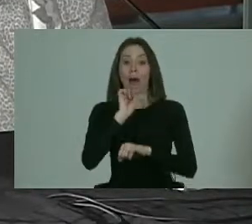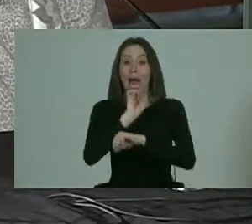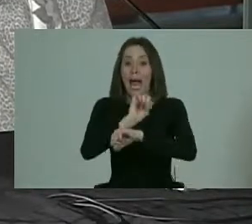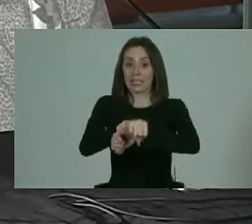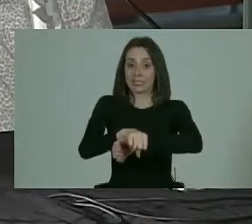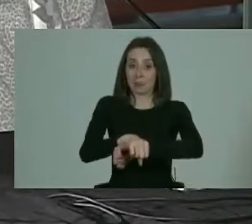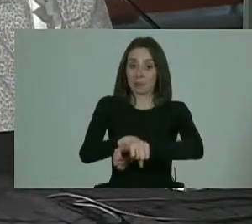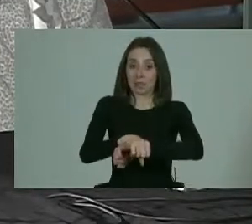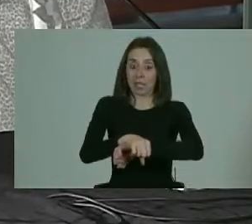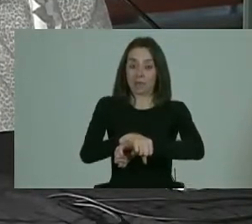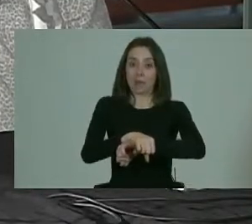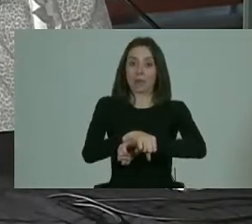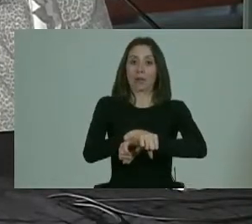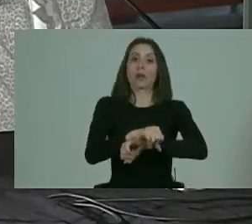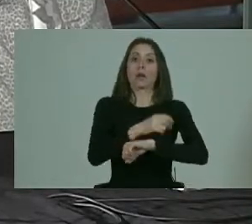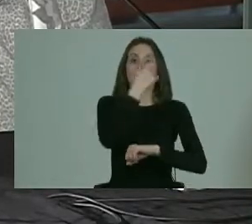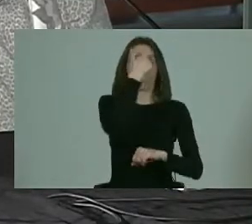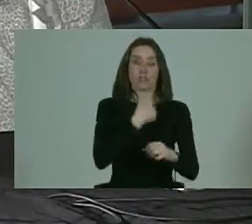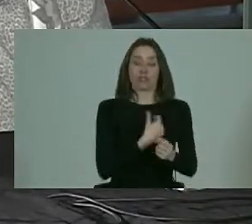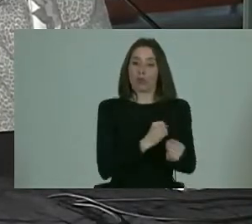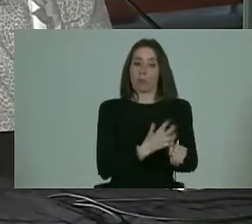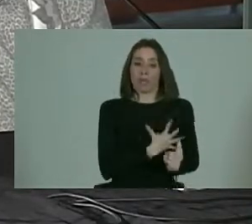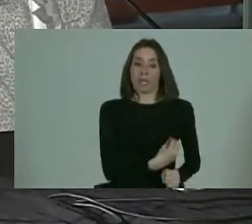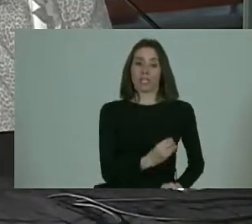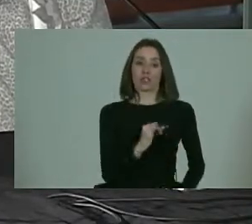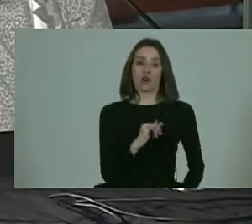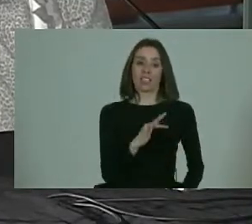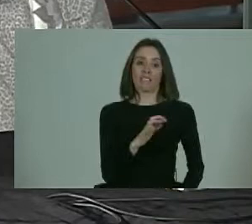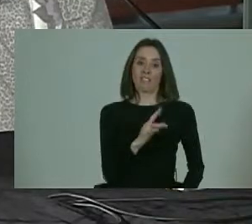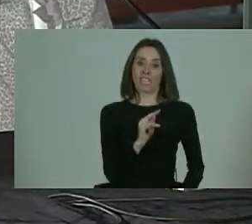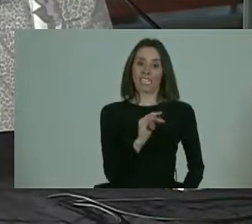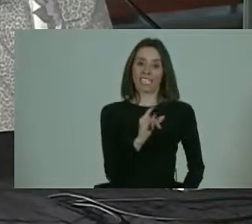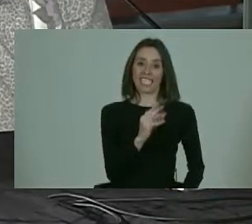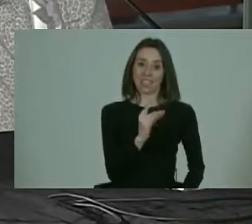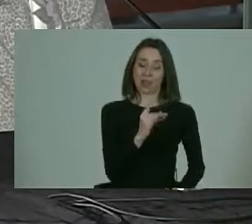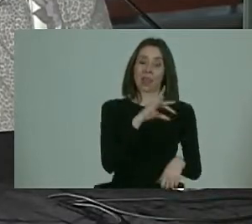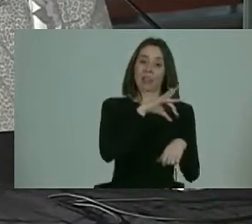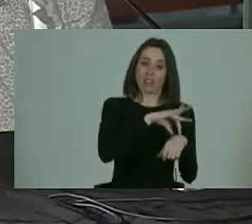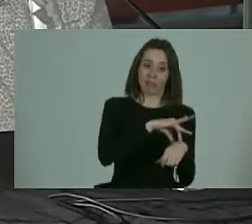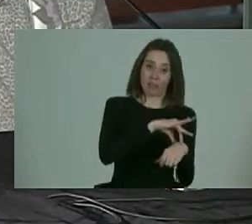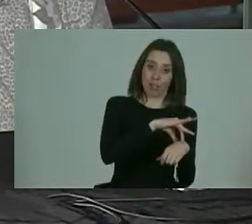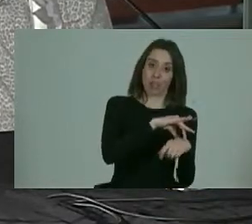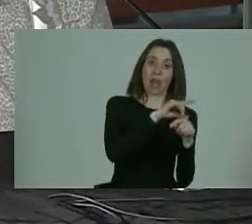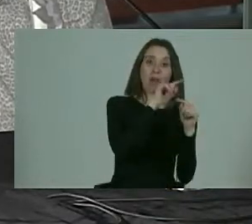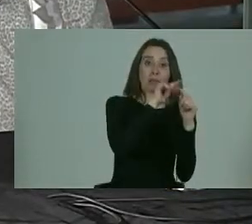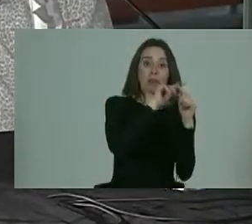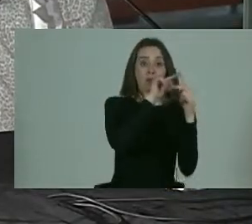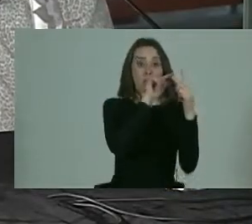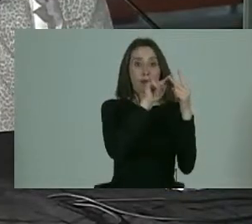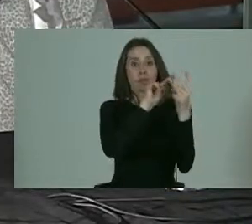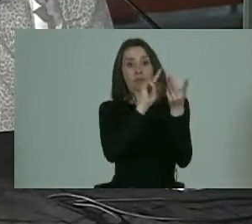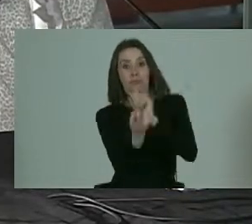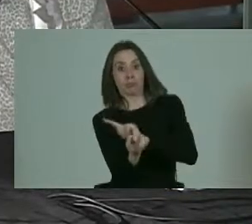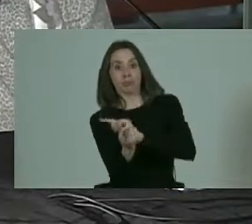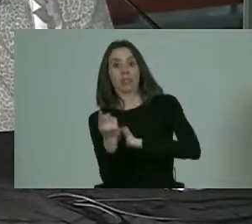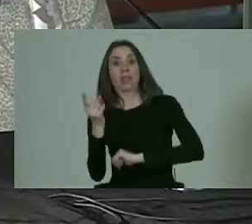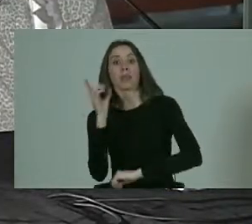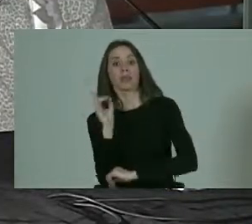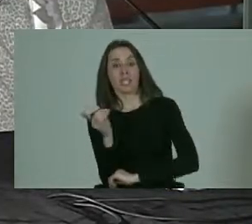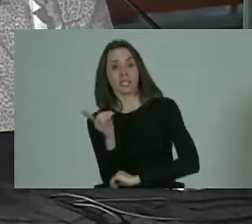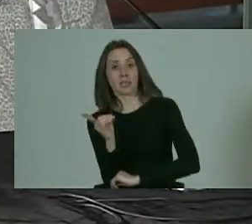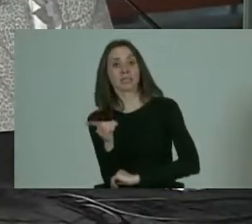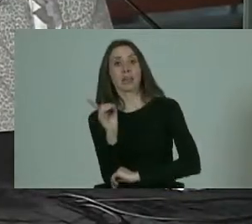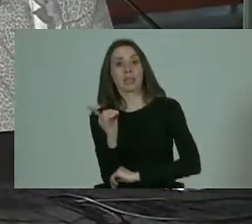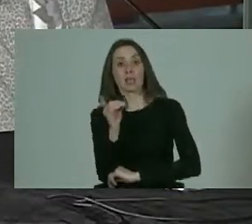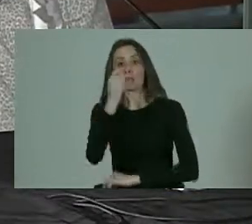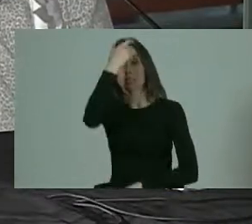que la infertilidad es una enfermedad y que genera discapacidad sea esta discapacidad a